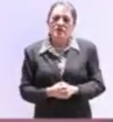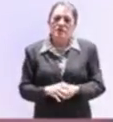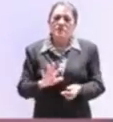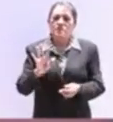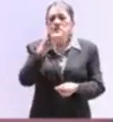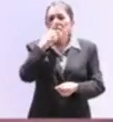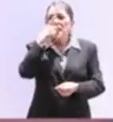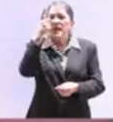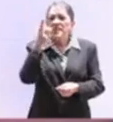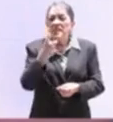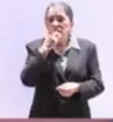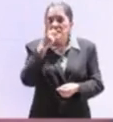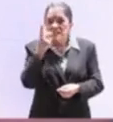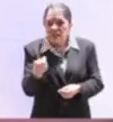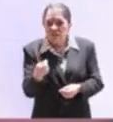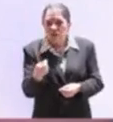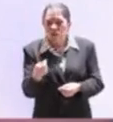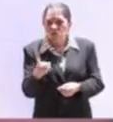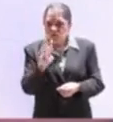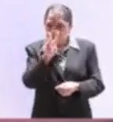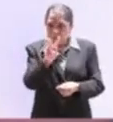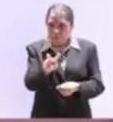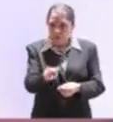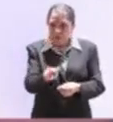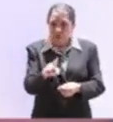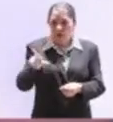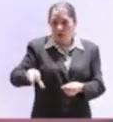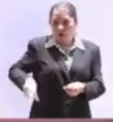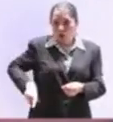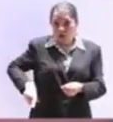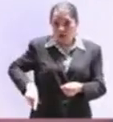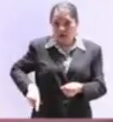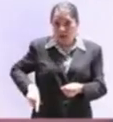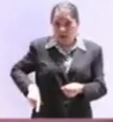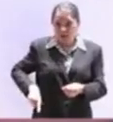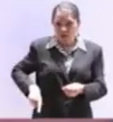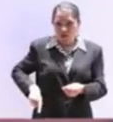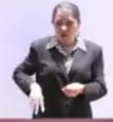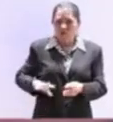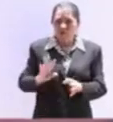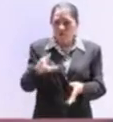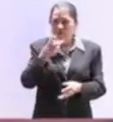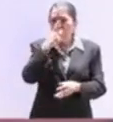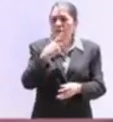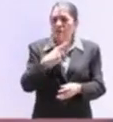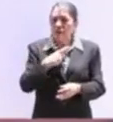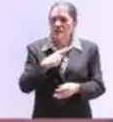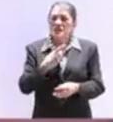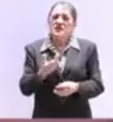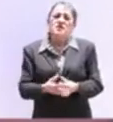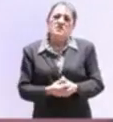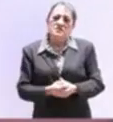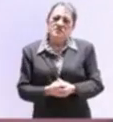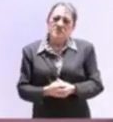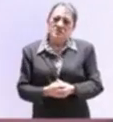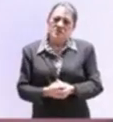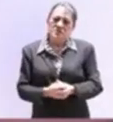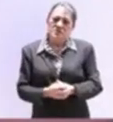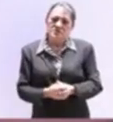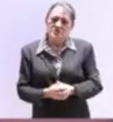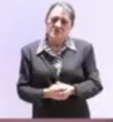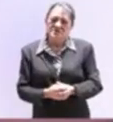decirlo con mucha claridad, que el gobernador, en la plática que sostuvimos, me insistió que